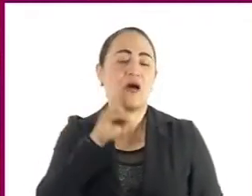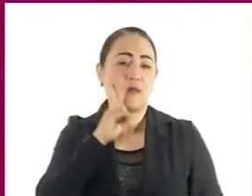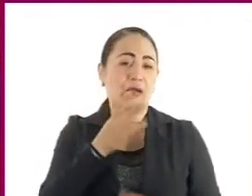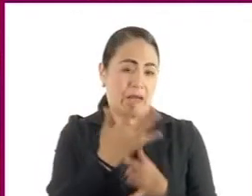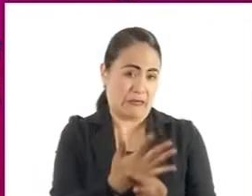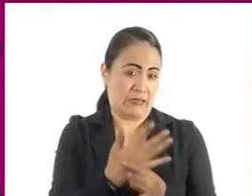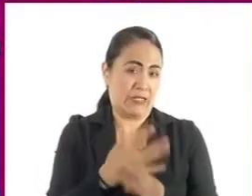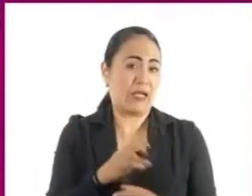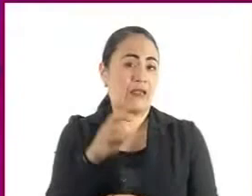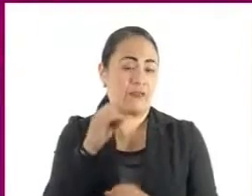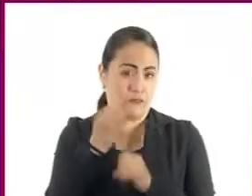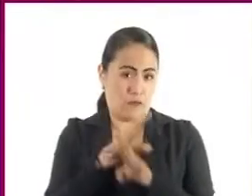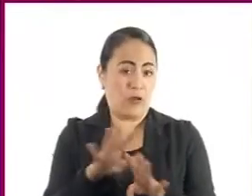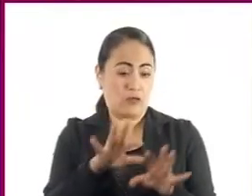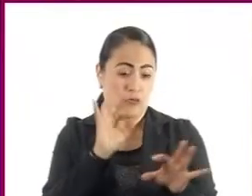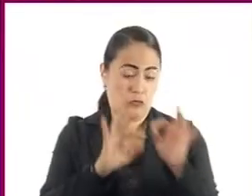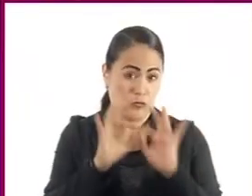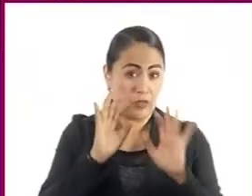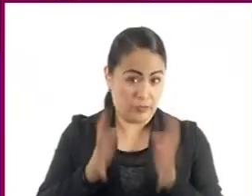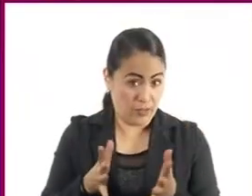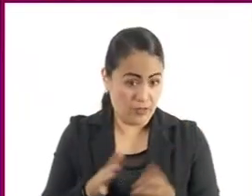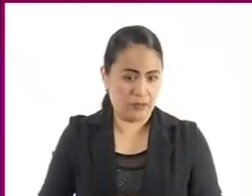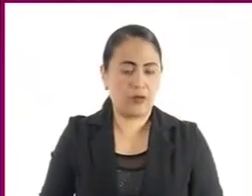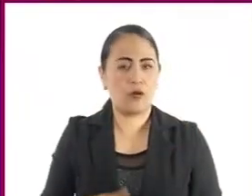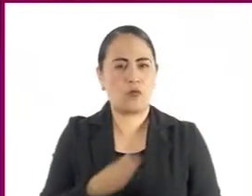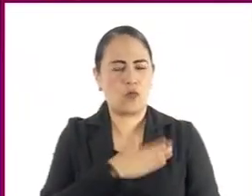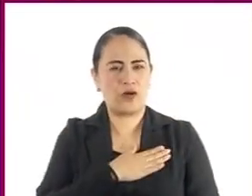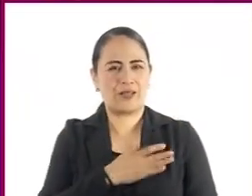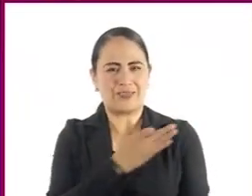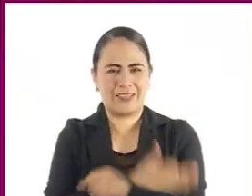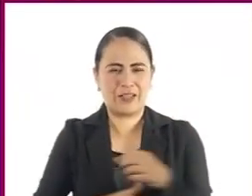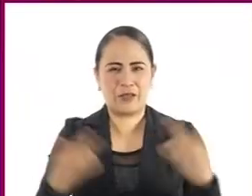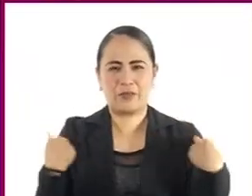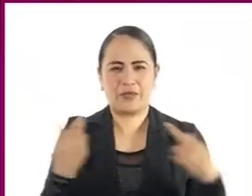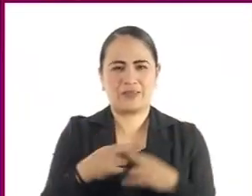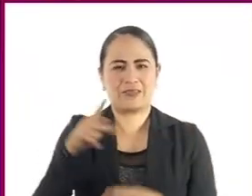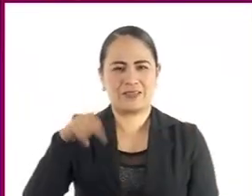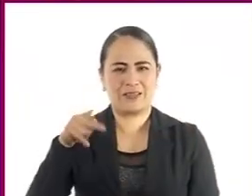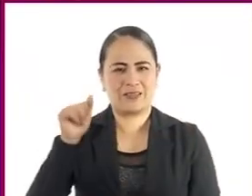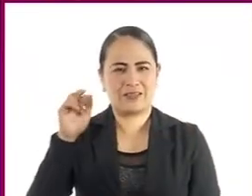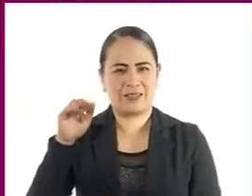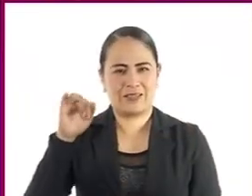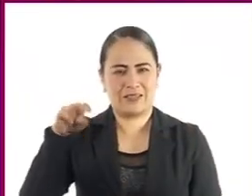información. Buenas tardes, maestra Karina. Me da gusto verla otra vez.